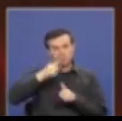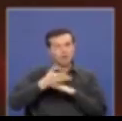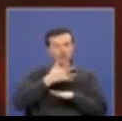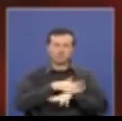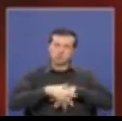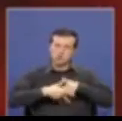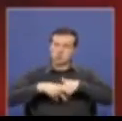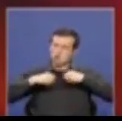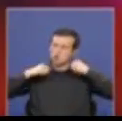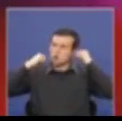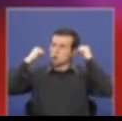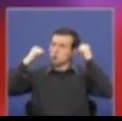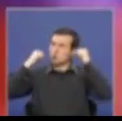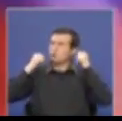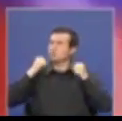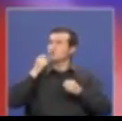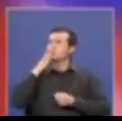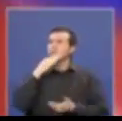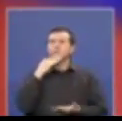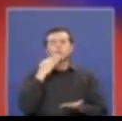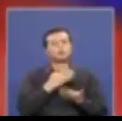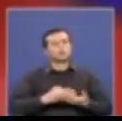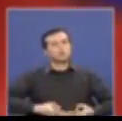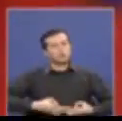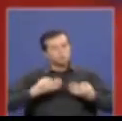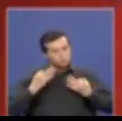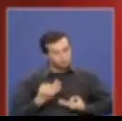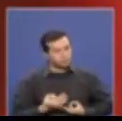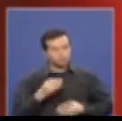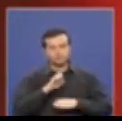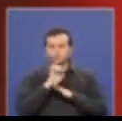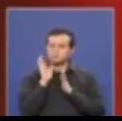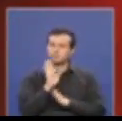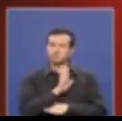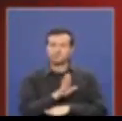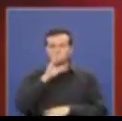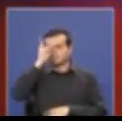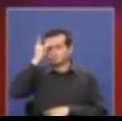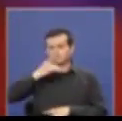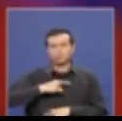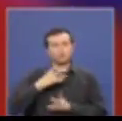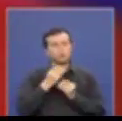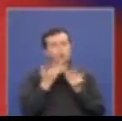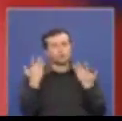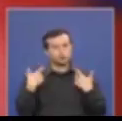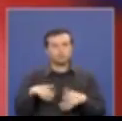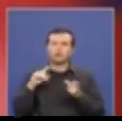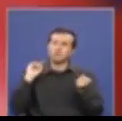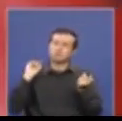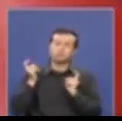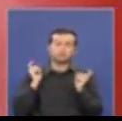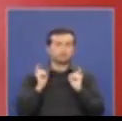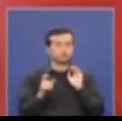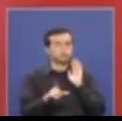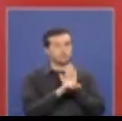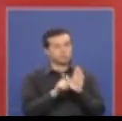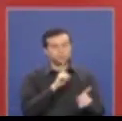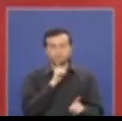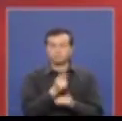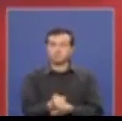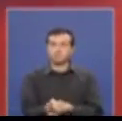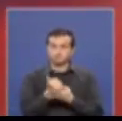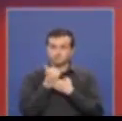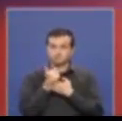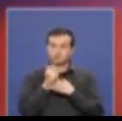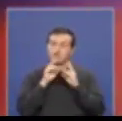querían seguir en su mediocridad. Gracias a Dios venció la voluntad del pueblo ecuatoriano. Y cuántos resultados han logrado esa ley que ha permitido